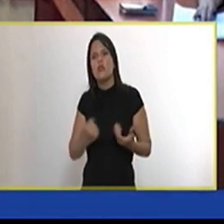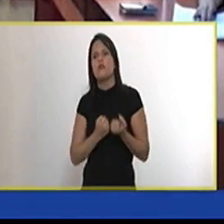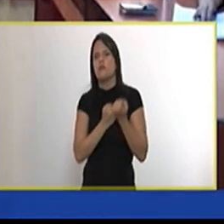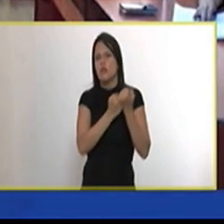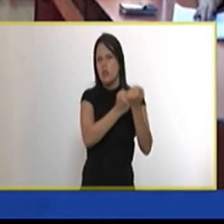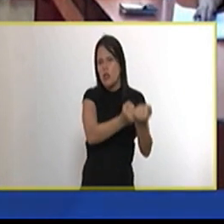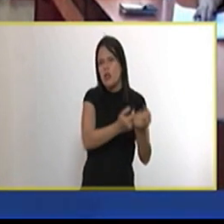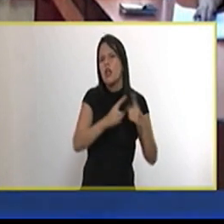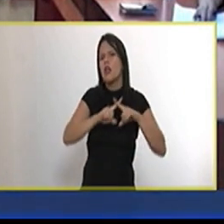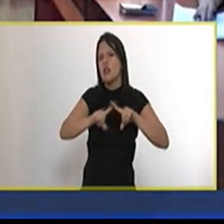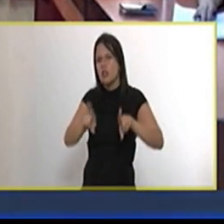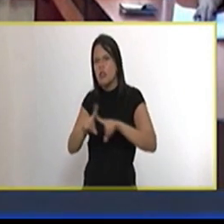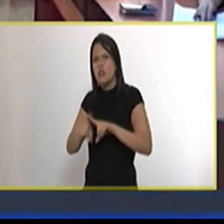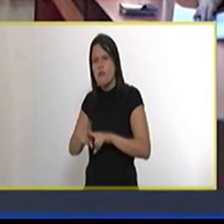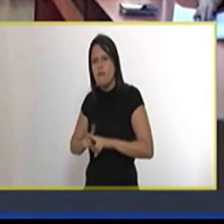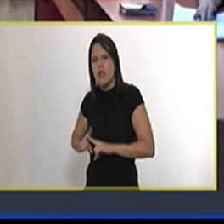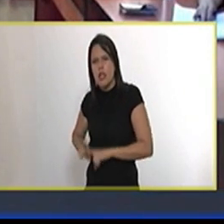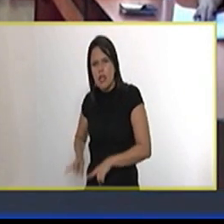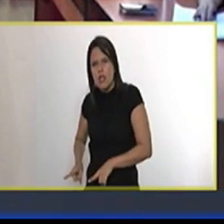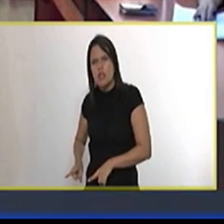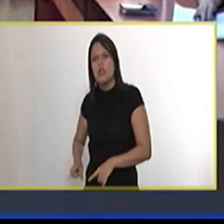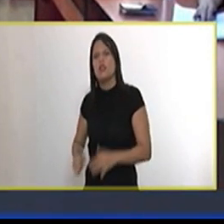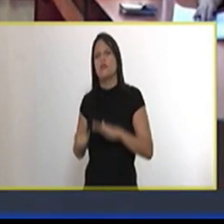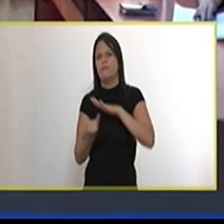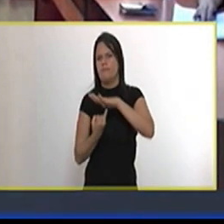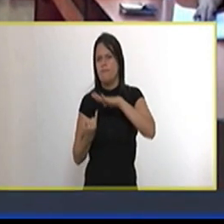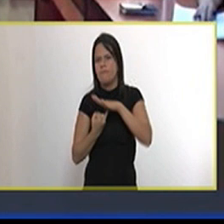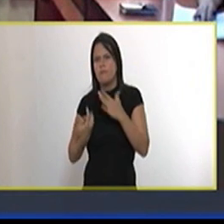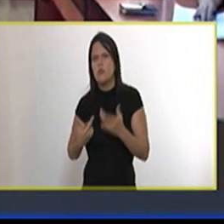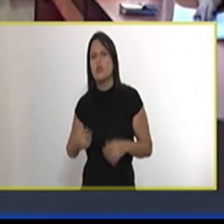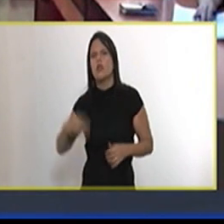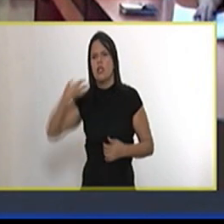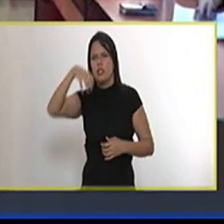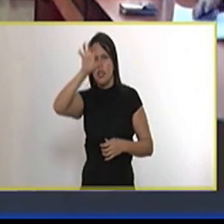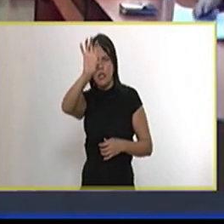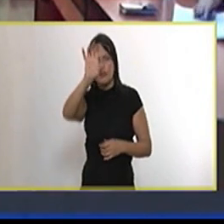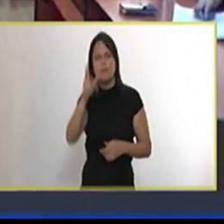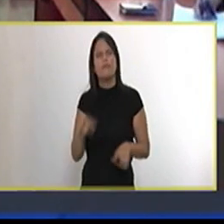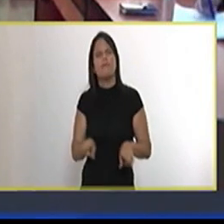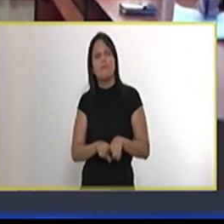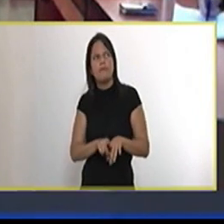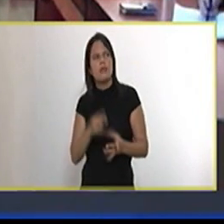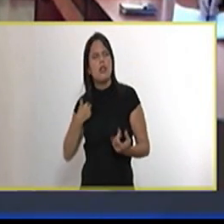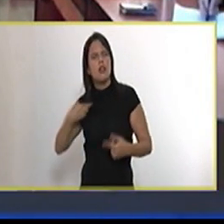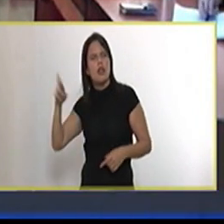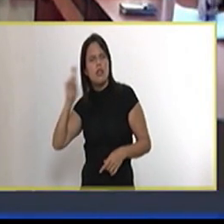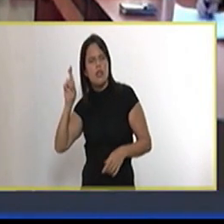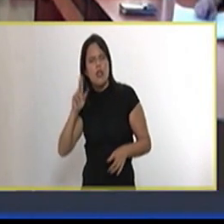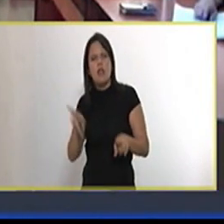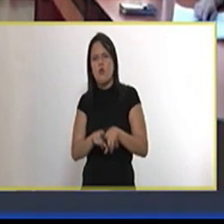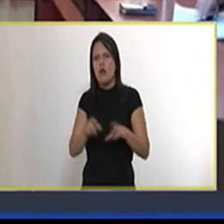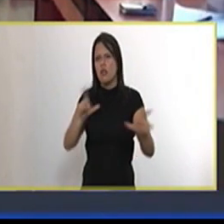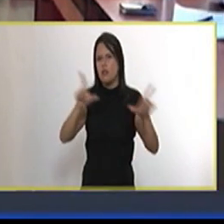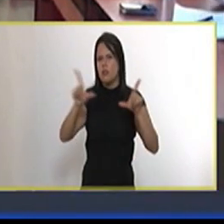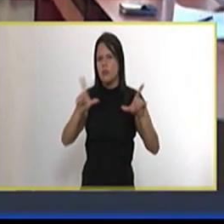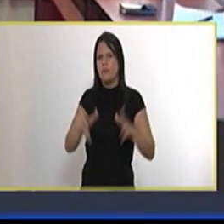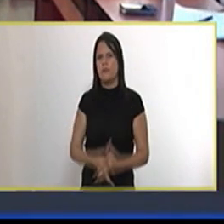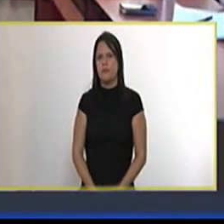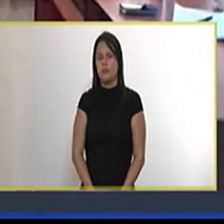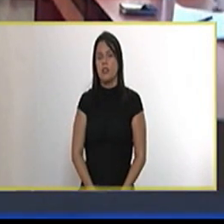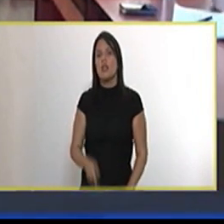Educación con la colaboración de los distintos medios del Estado, tanto radiales